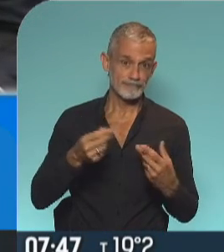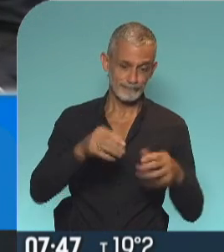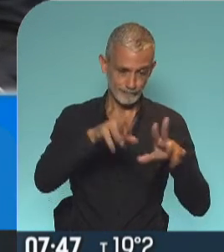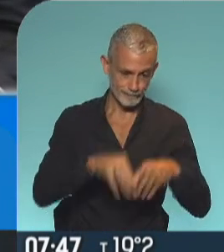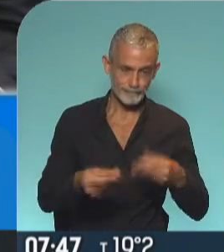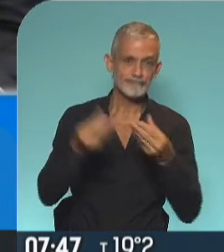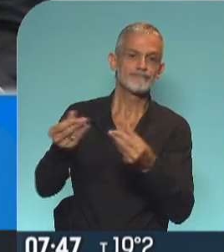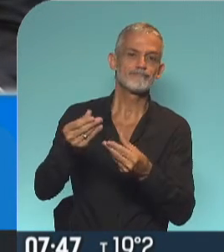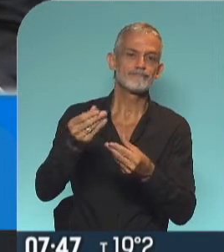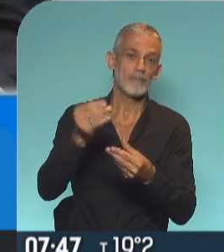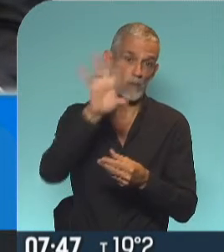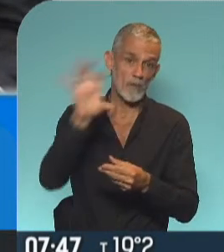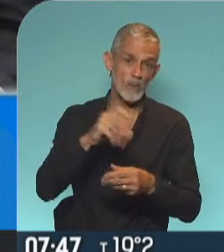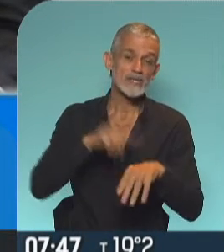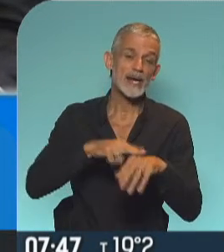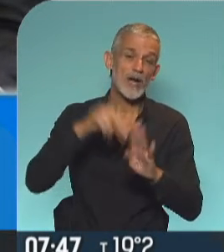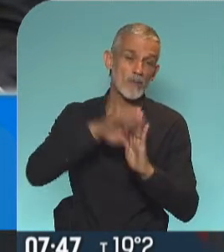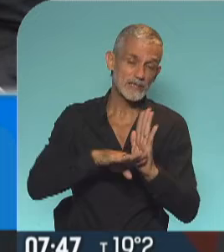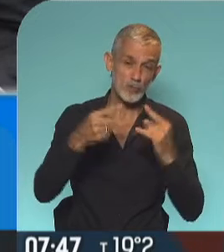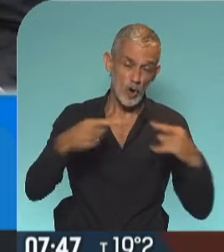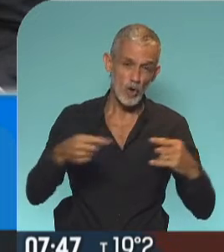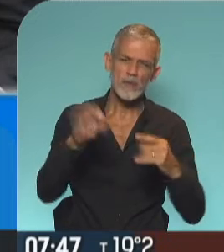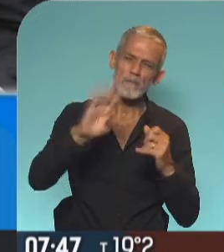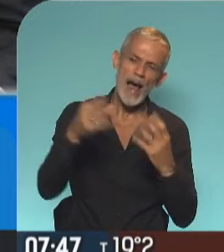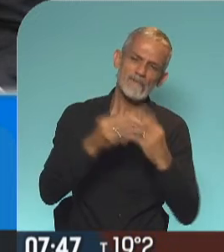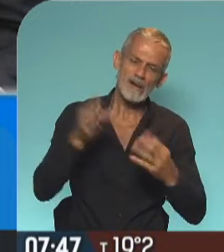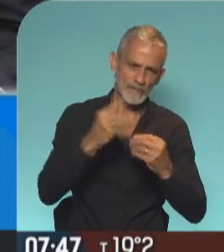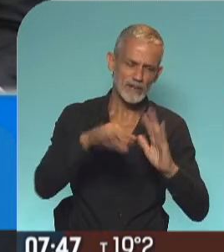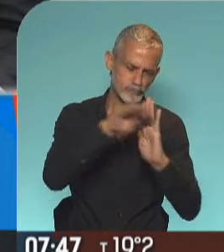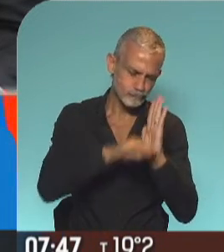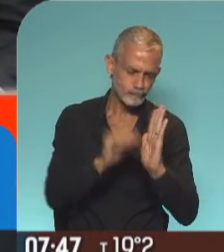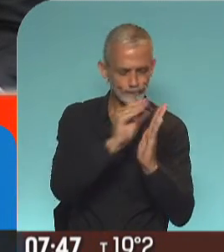la provincia con recomendaciones de las cosas que vimos que están mal.